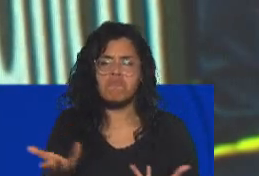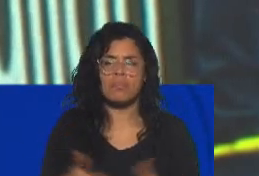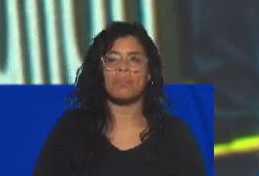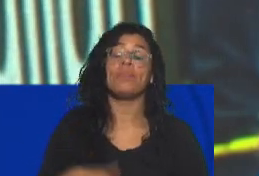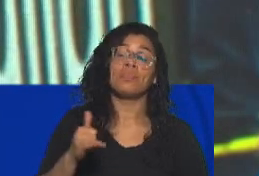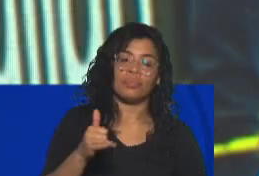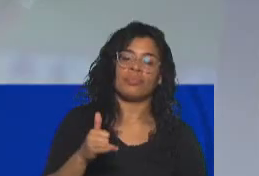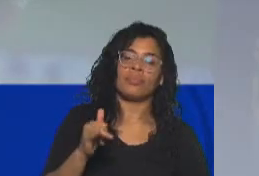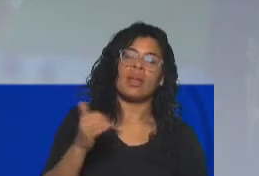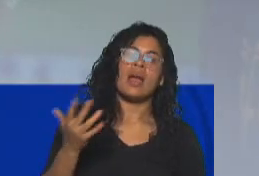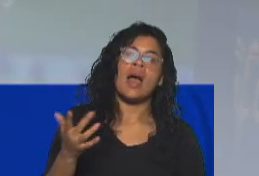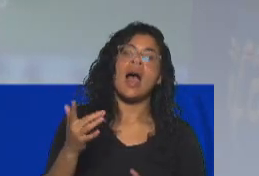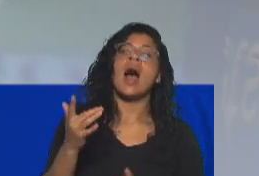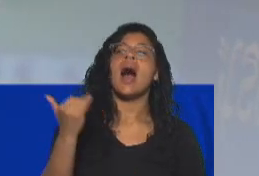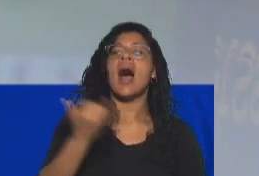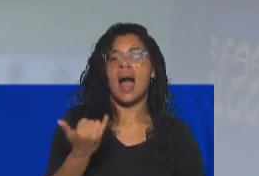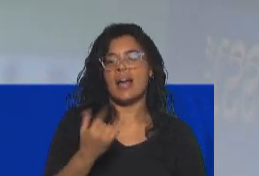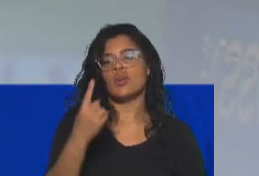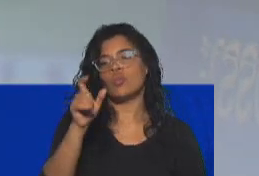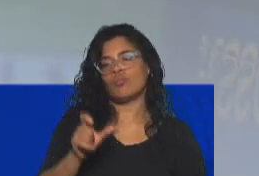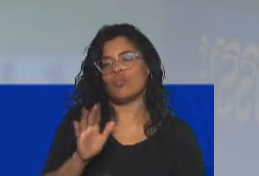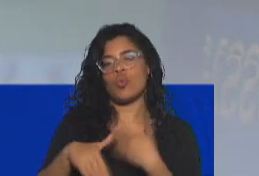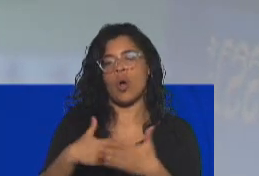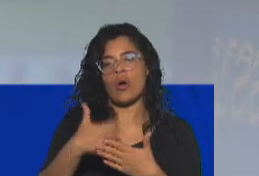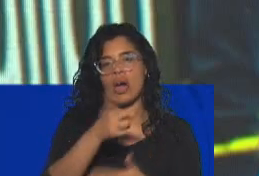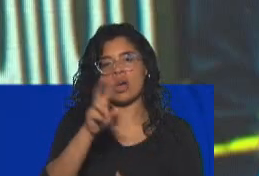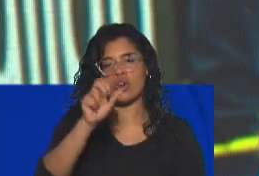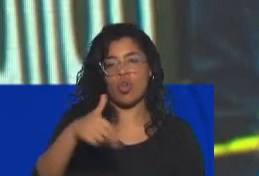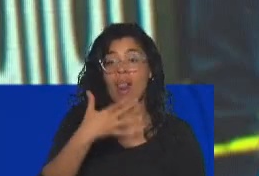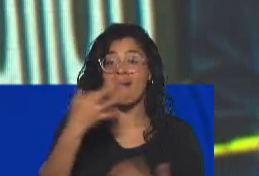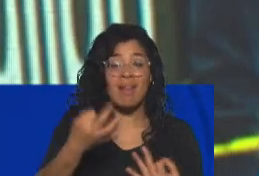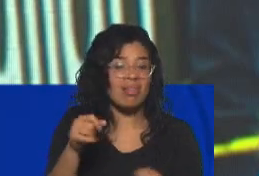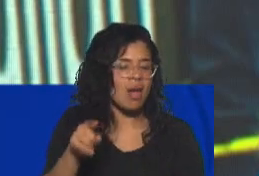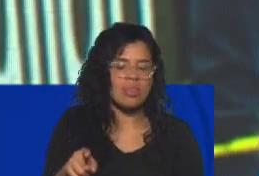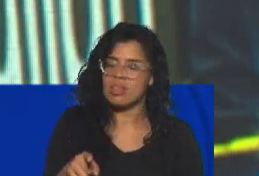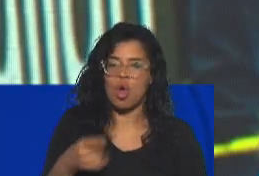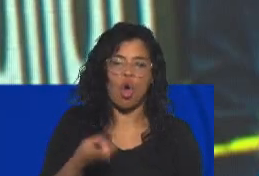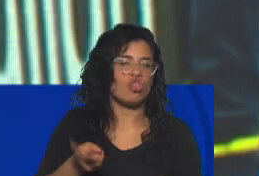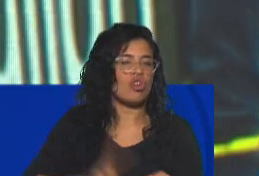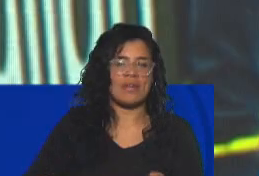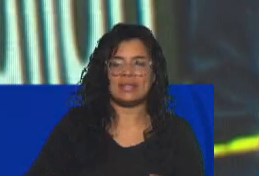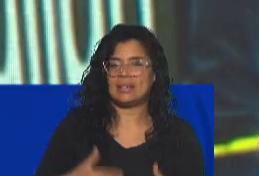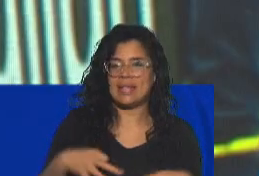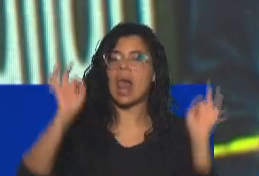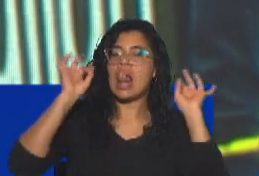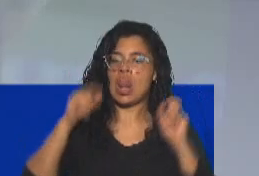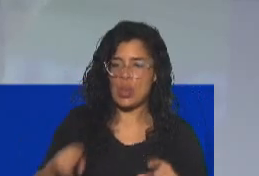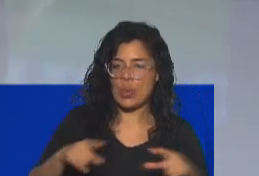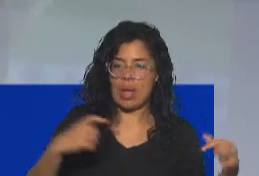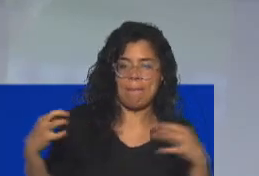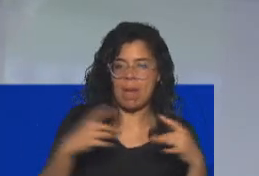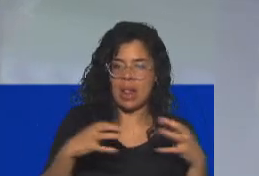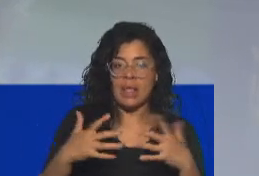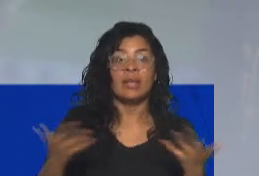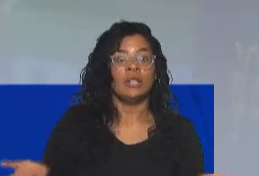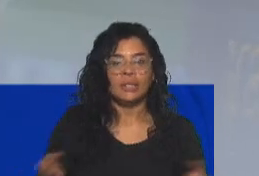Herrón, que termina dando una mano en un momento difícil, pero por suerte para Boca termina haciendo victoria para acomodarse, para tratar de